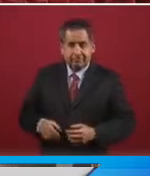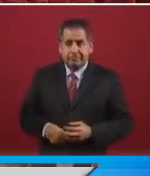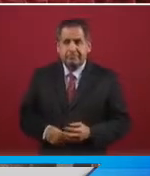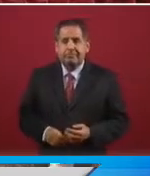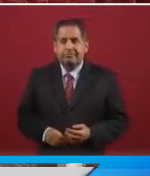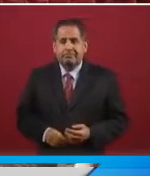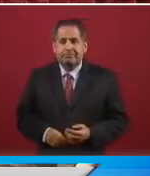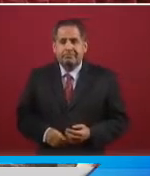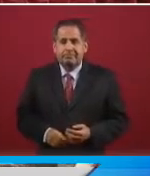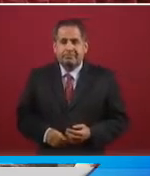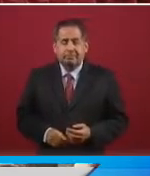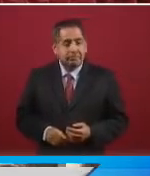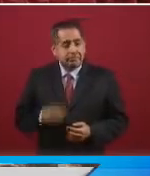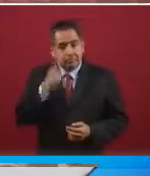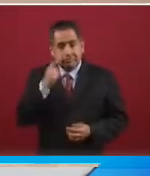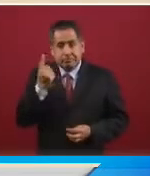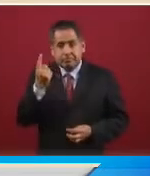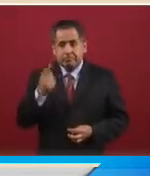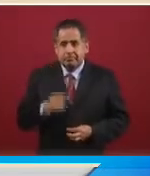solo en un vuelo.